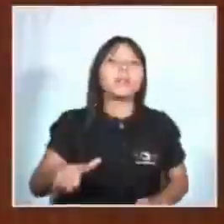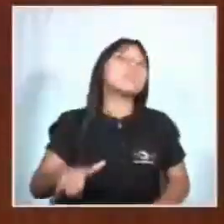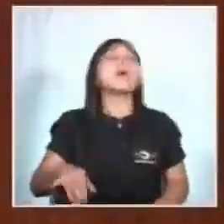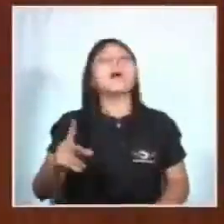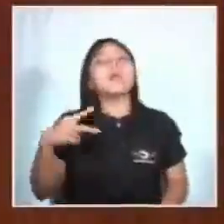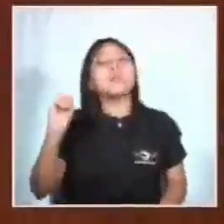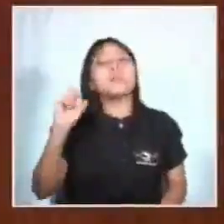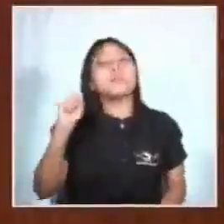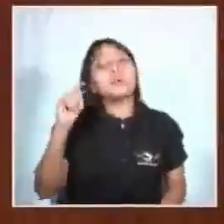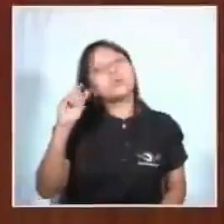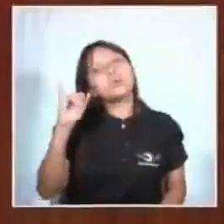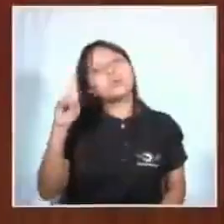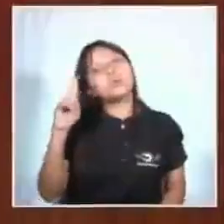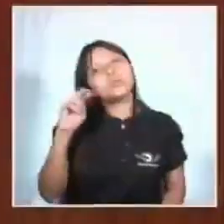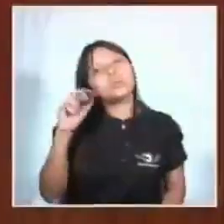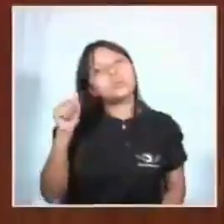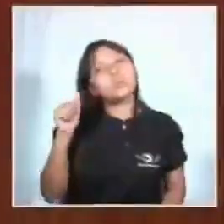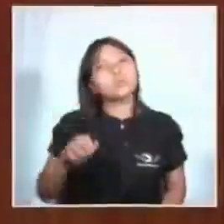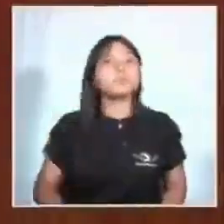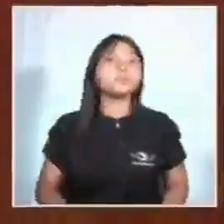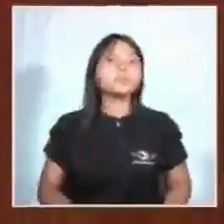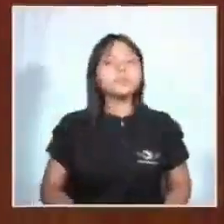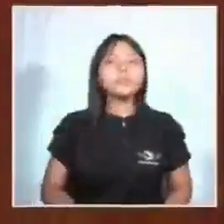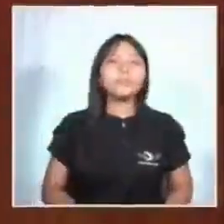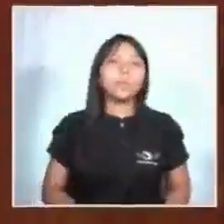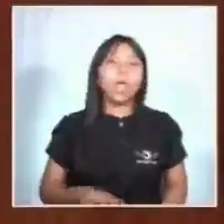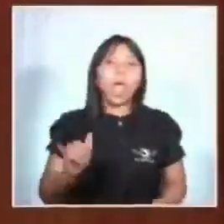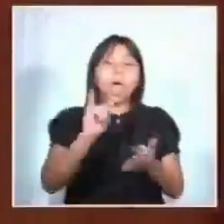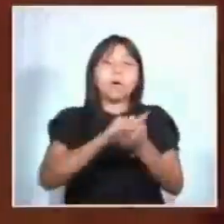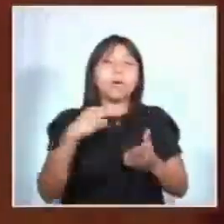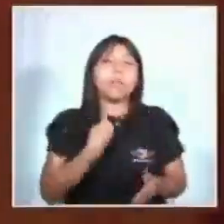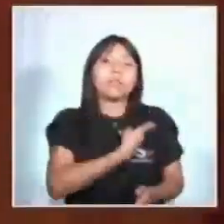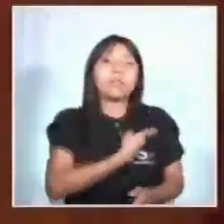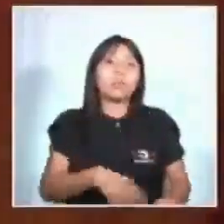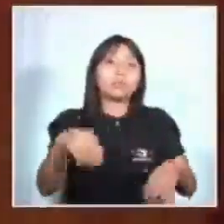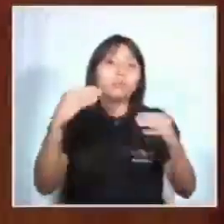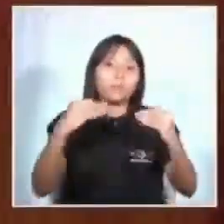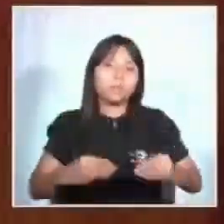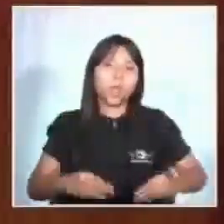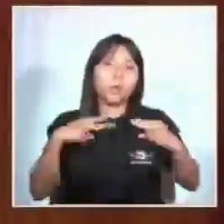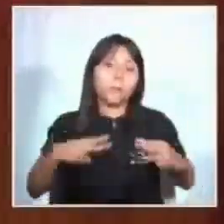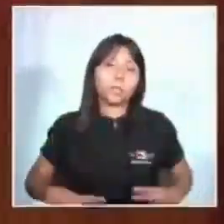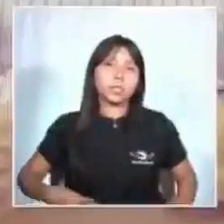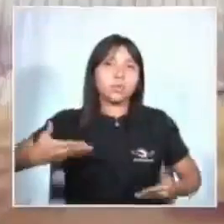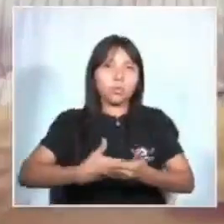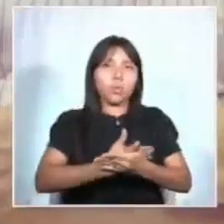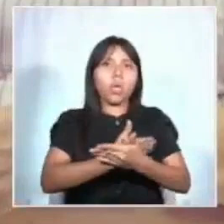Porque las memorias históricas de nuestro trasfondo, aunque nos han puesto vestido nuevo,